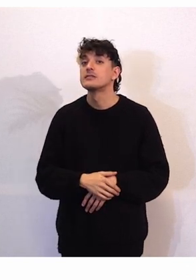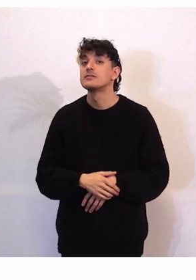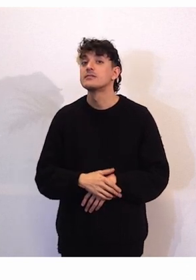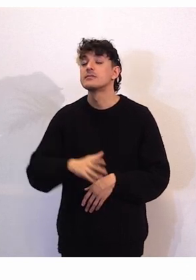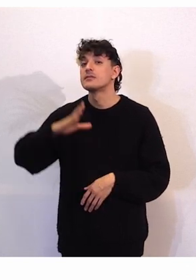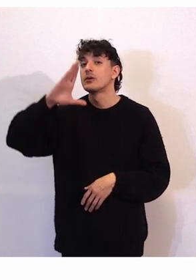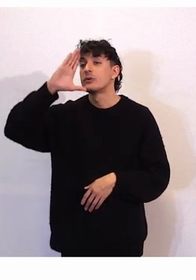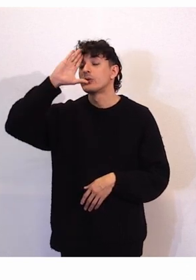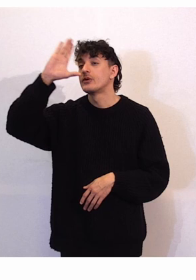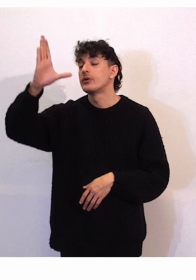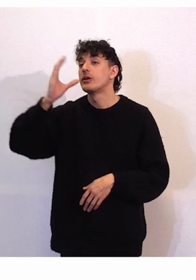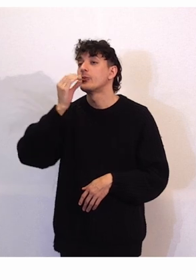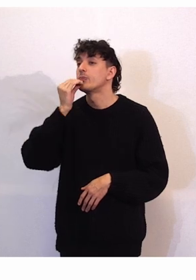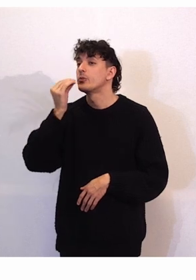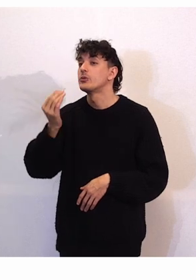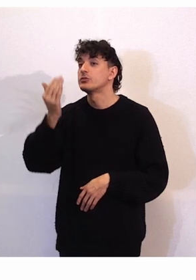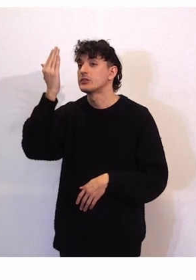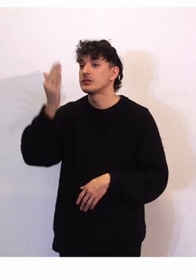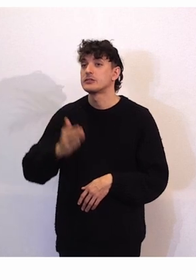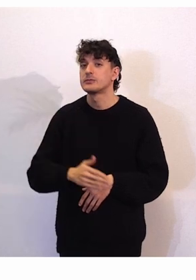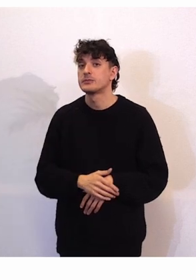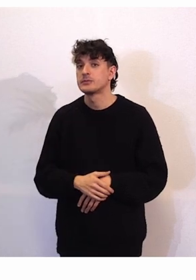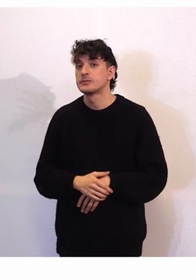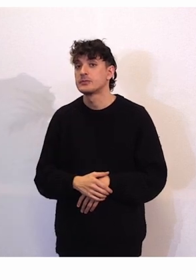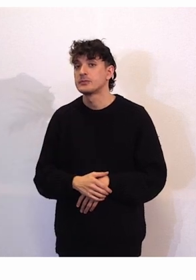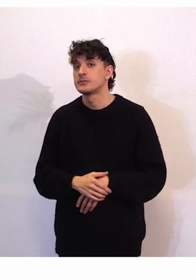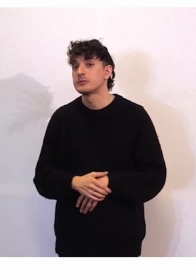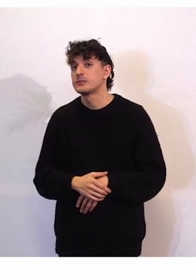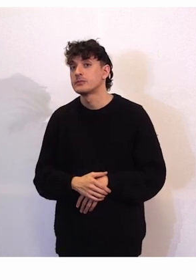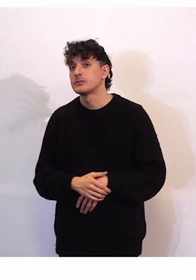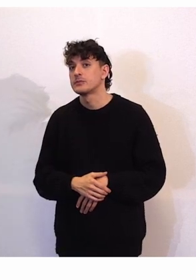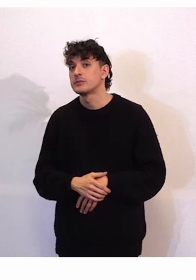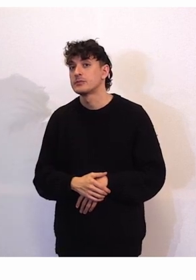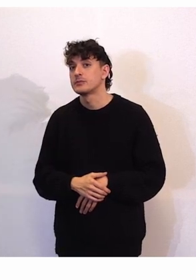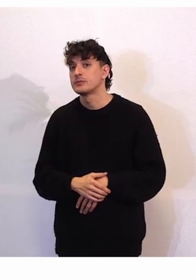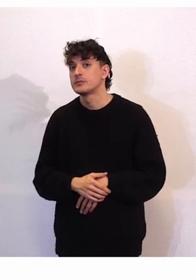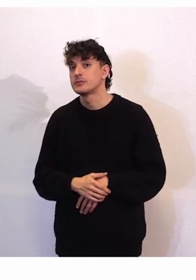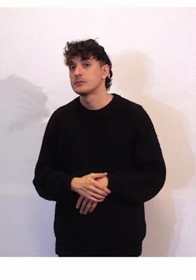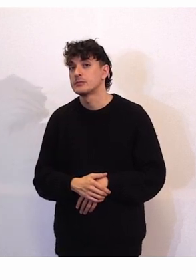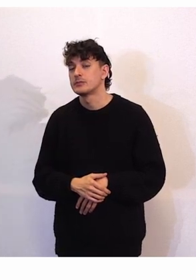Hola, buenos días. Por aquí. Allá, Elena, allá.